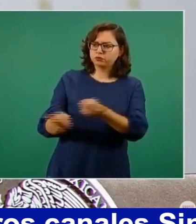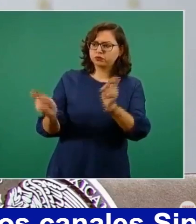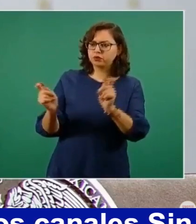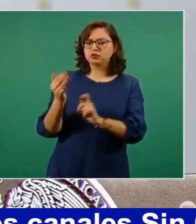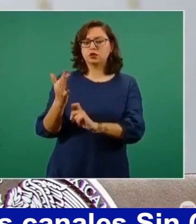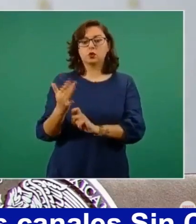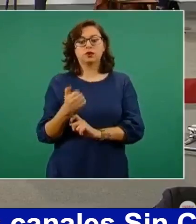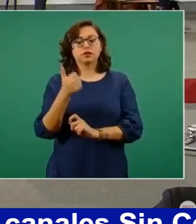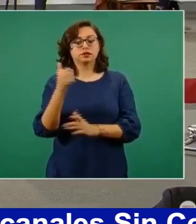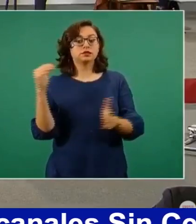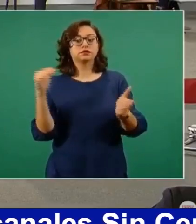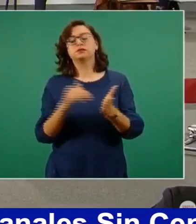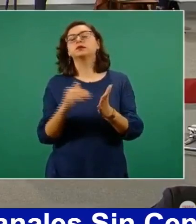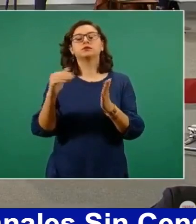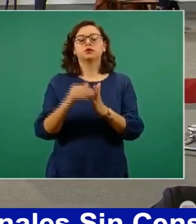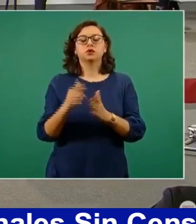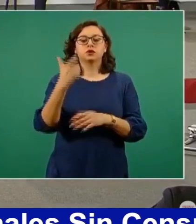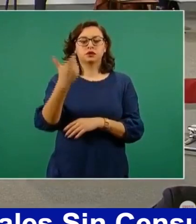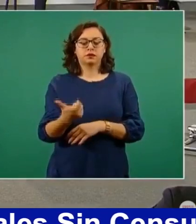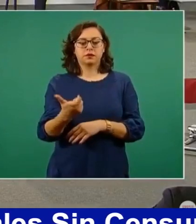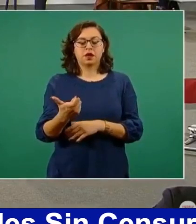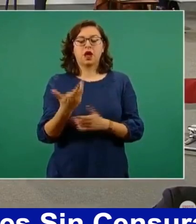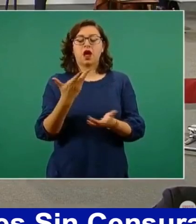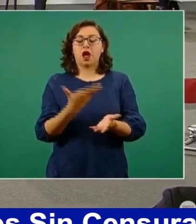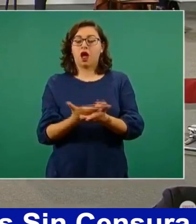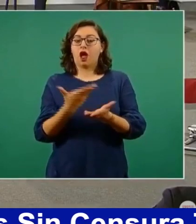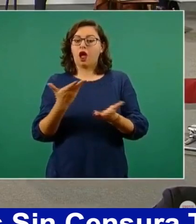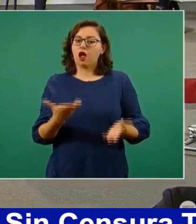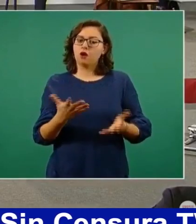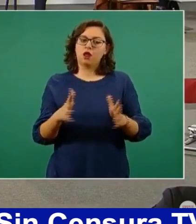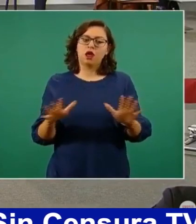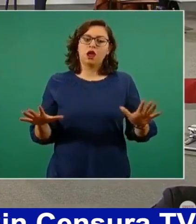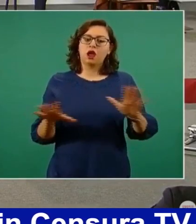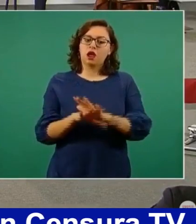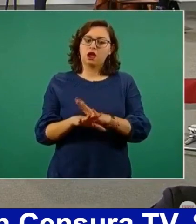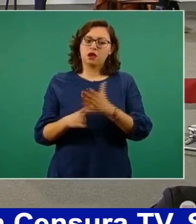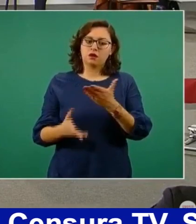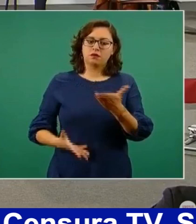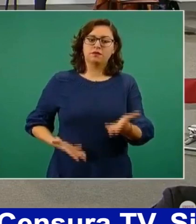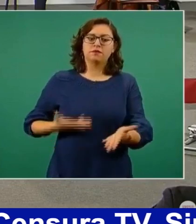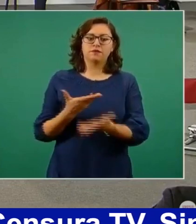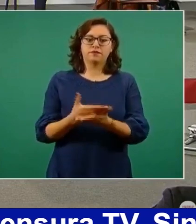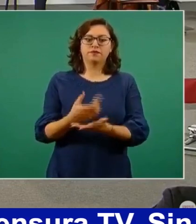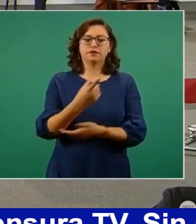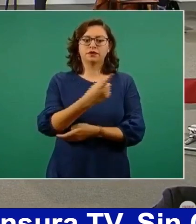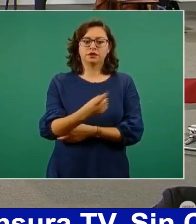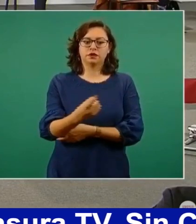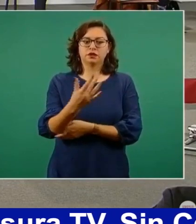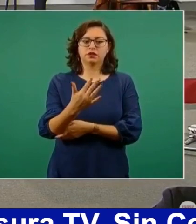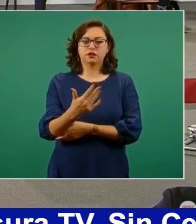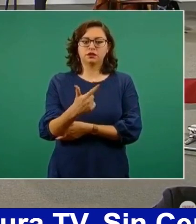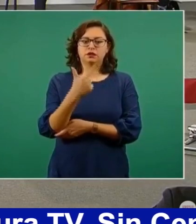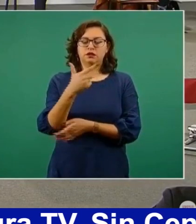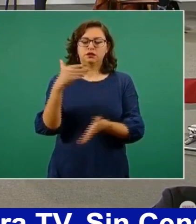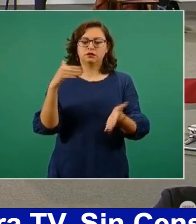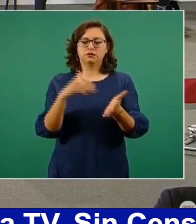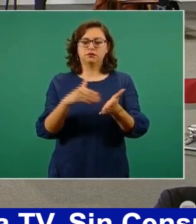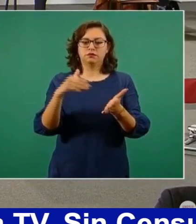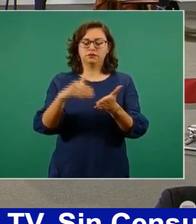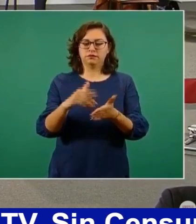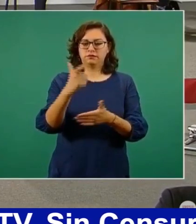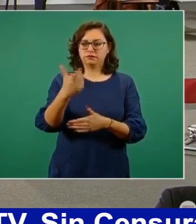señalar que por utilidades las empresas habían repartido